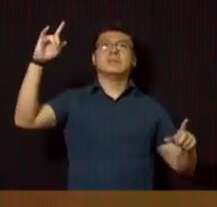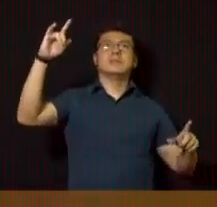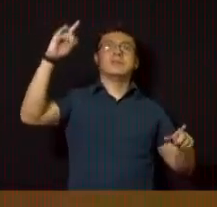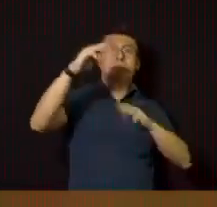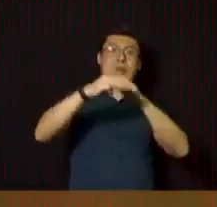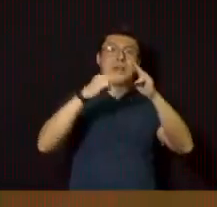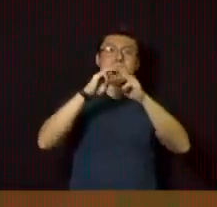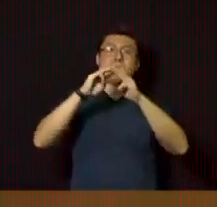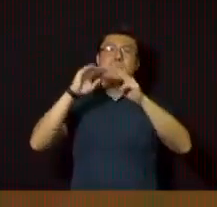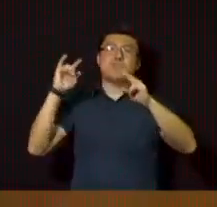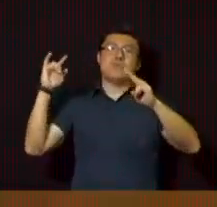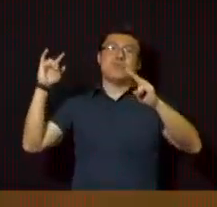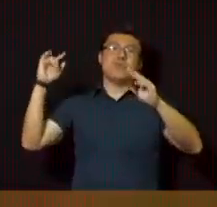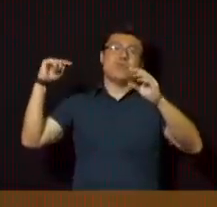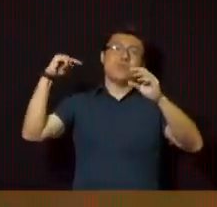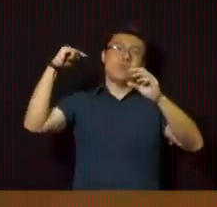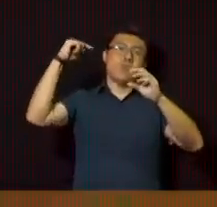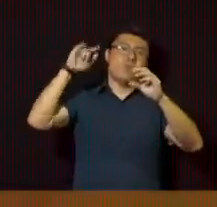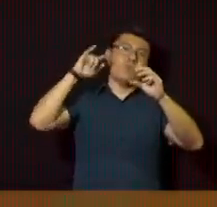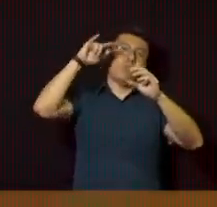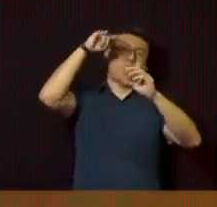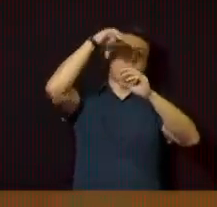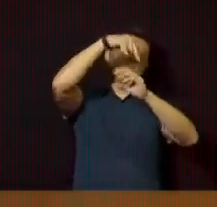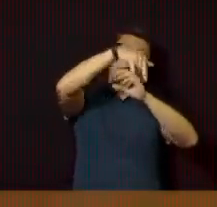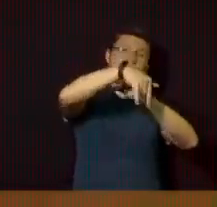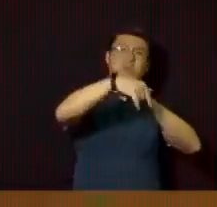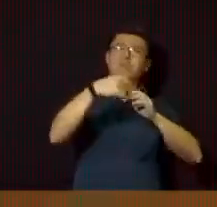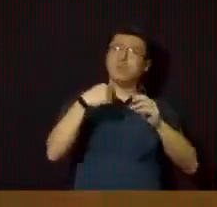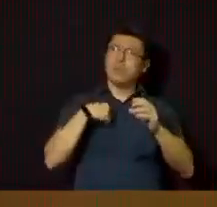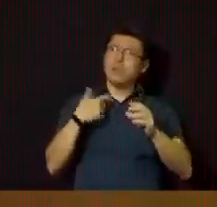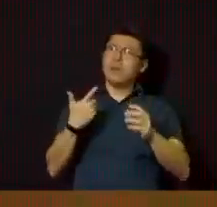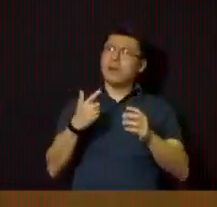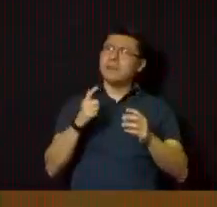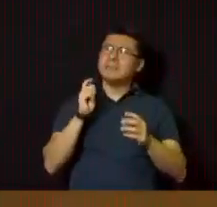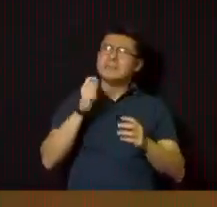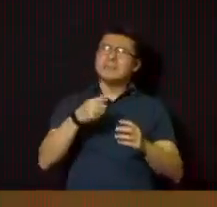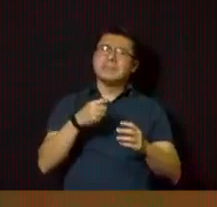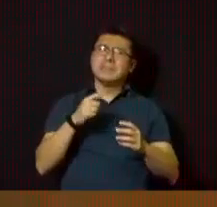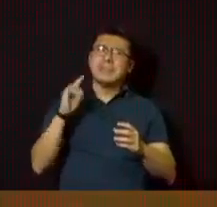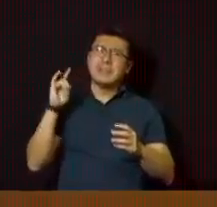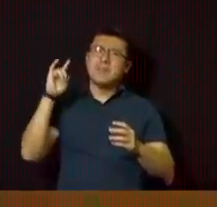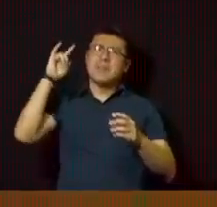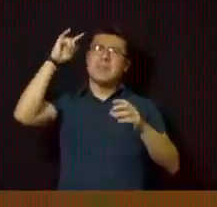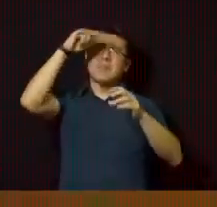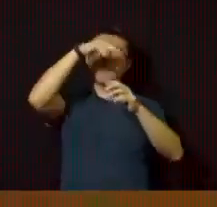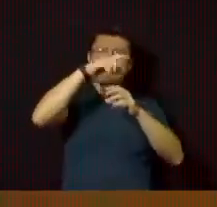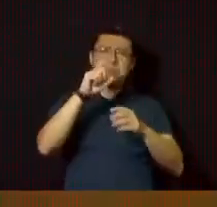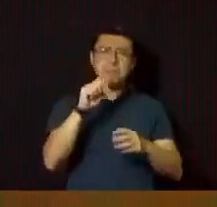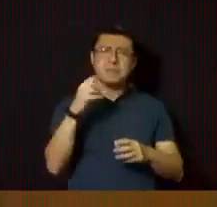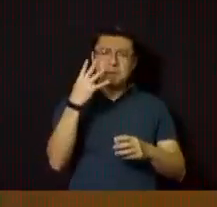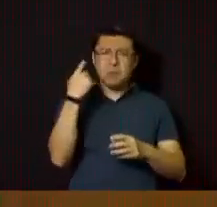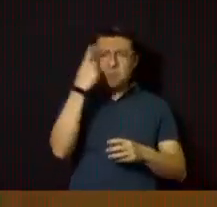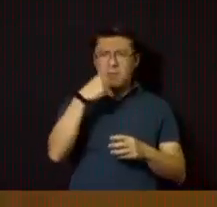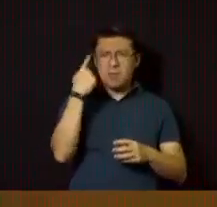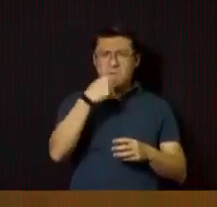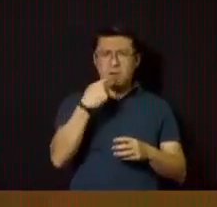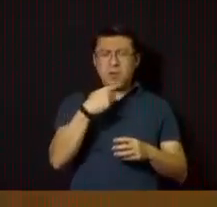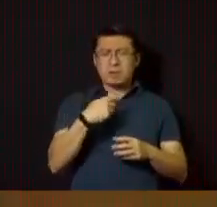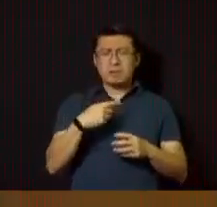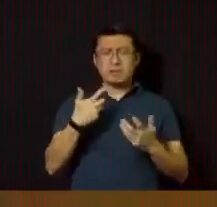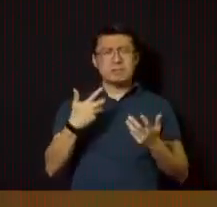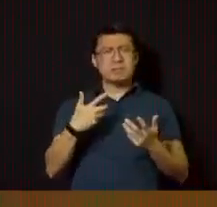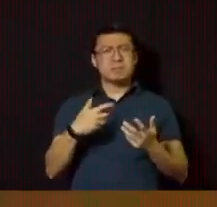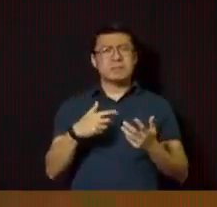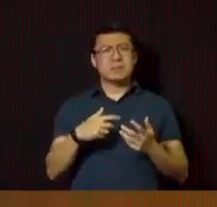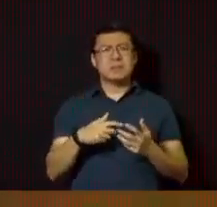¿no? Yo decía, wow, o sea, vamos a viajar, dar la vuelta al mundo. Decía Jorge que vamos a viajar casi 24 horas. ¿No? Ustedes